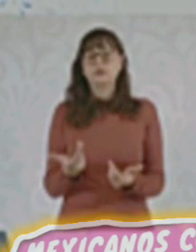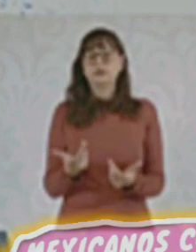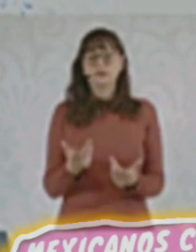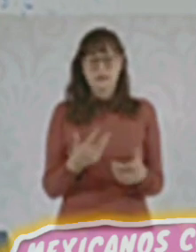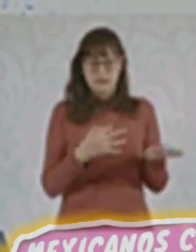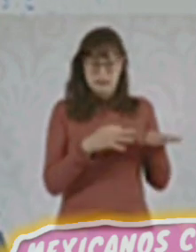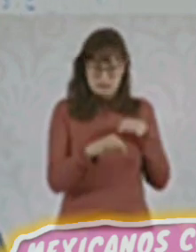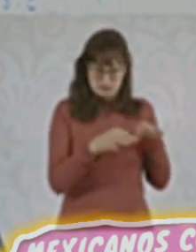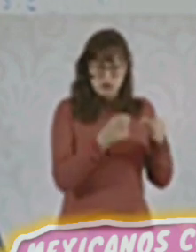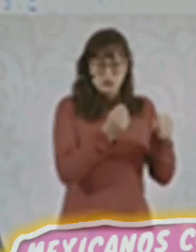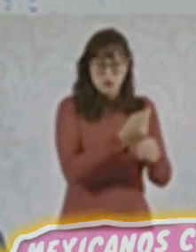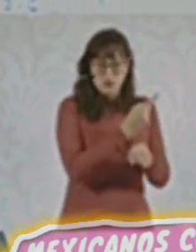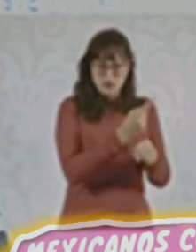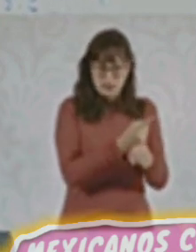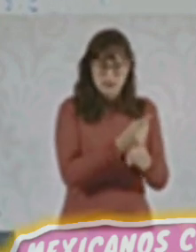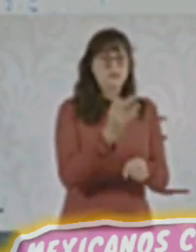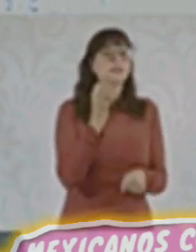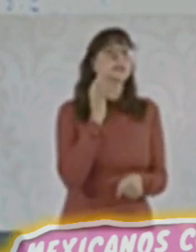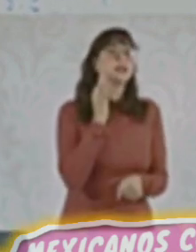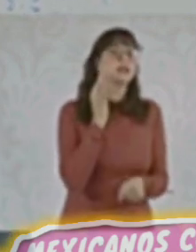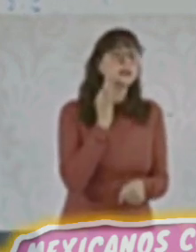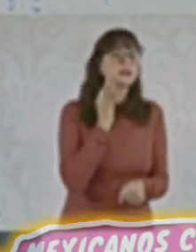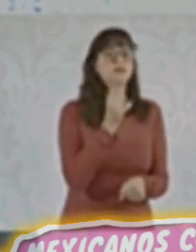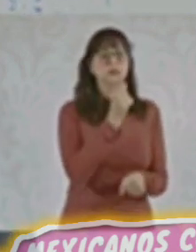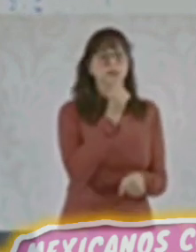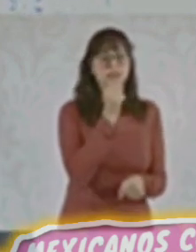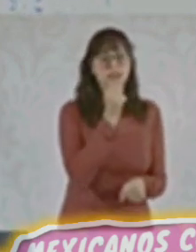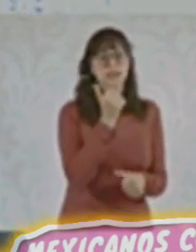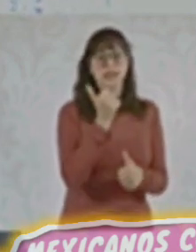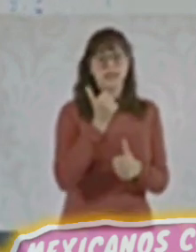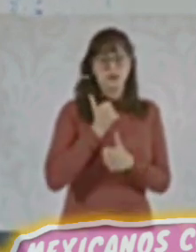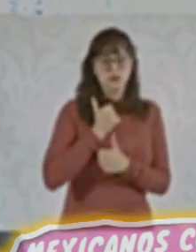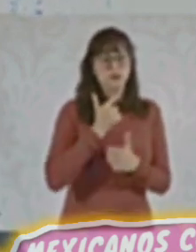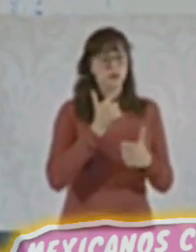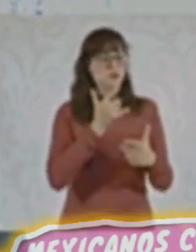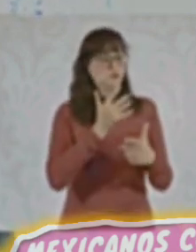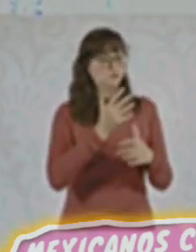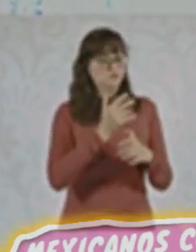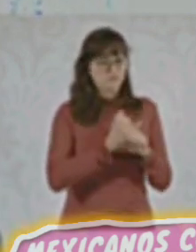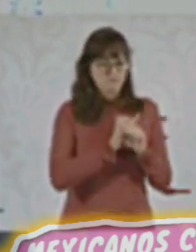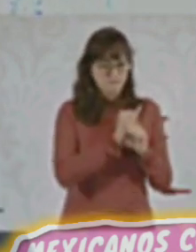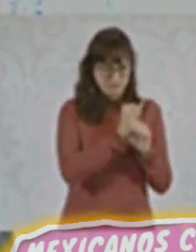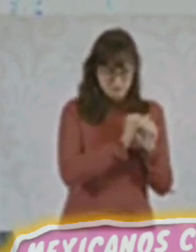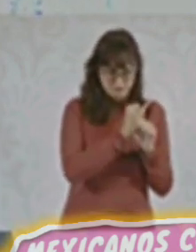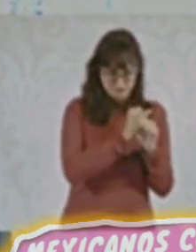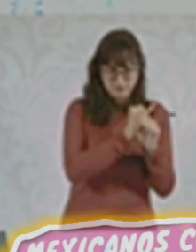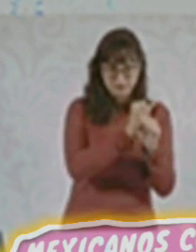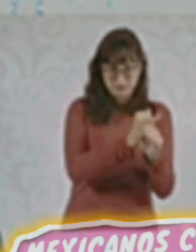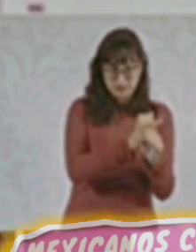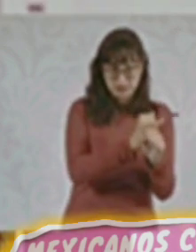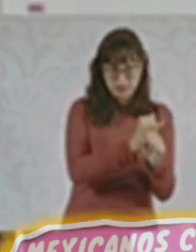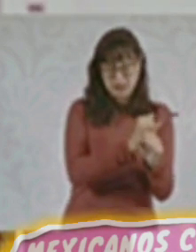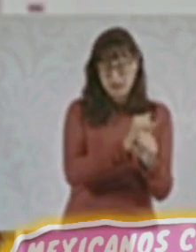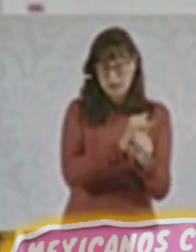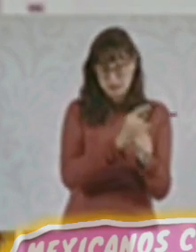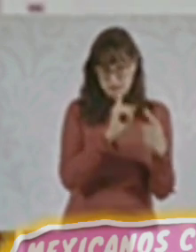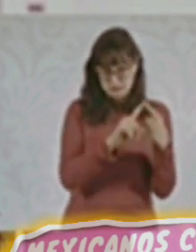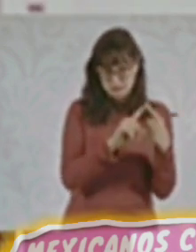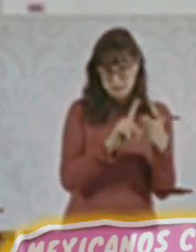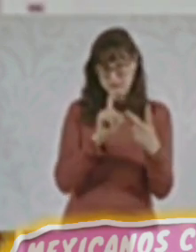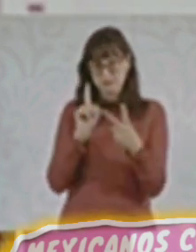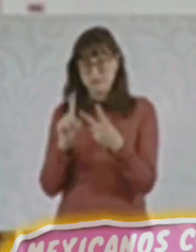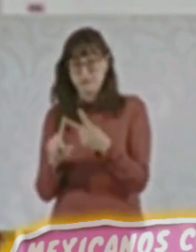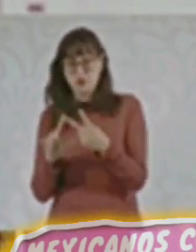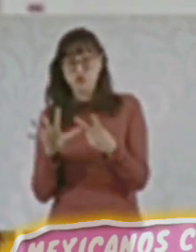que hace Seguridad, con el trabajo que hacen las fuerzas federales, la investigación, pero otra es la intervención